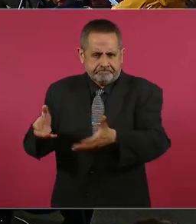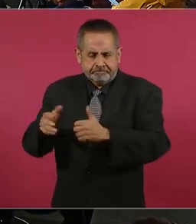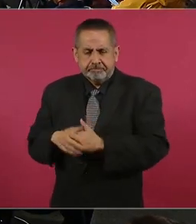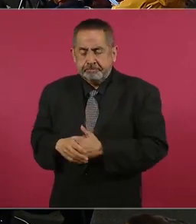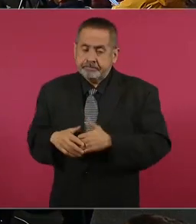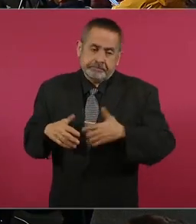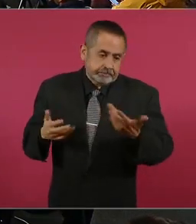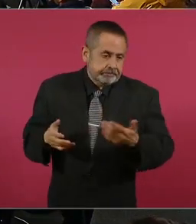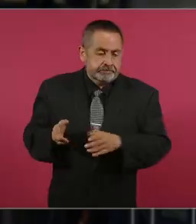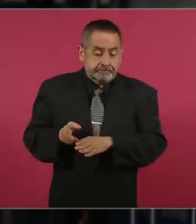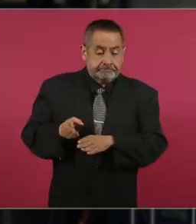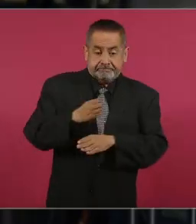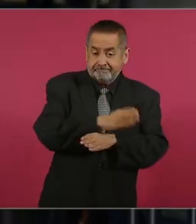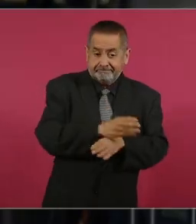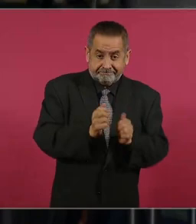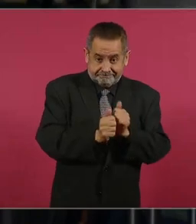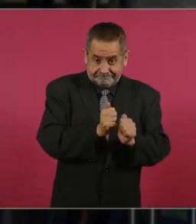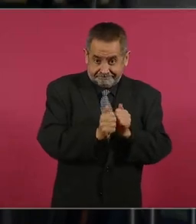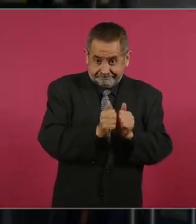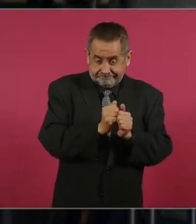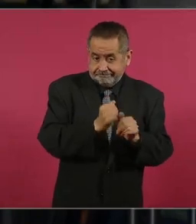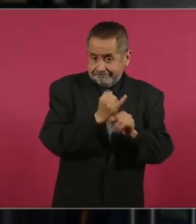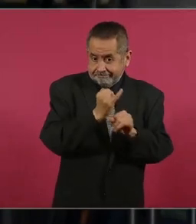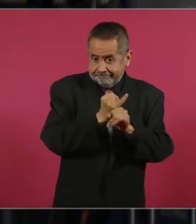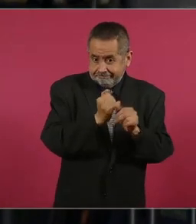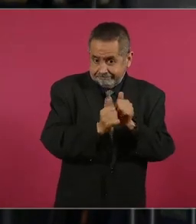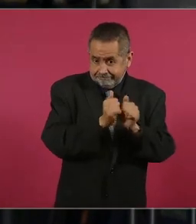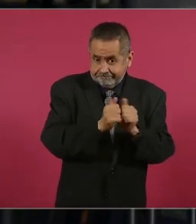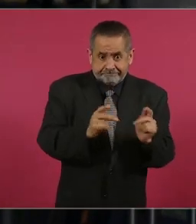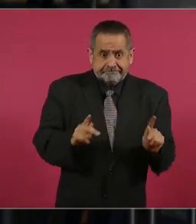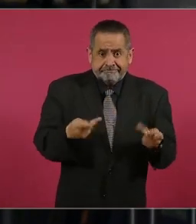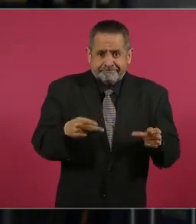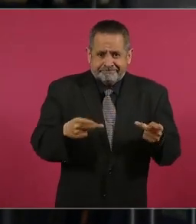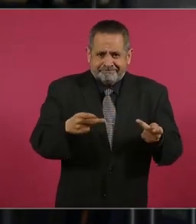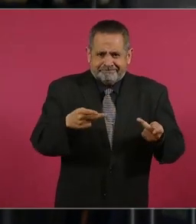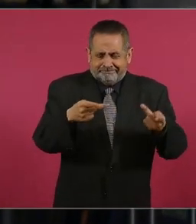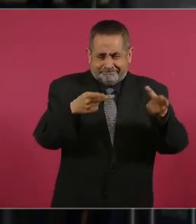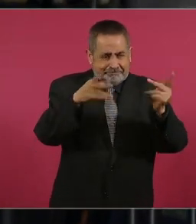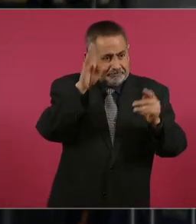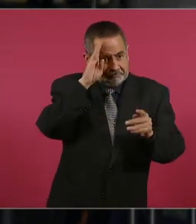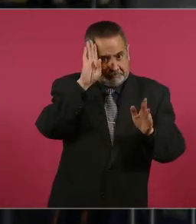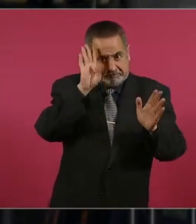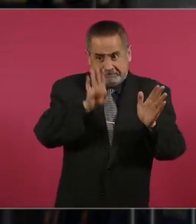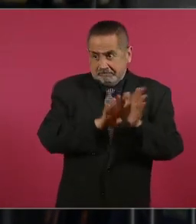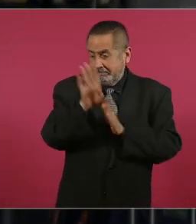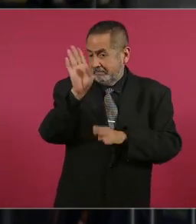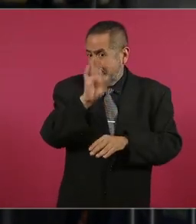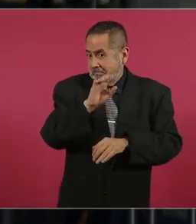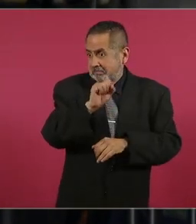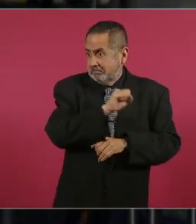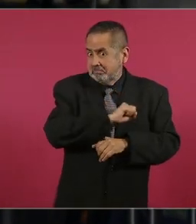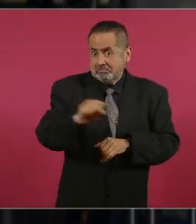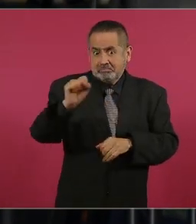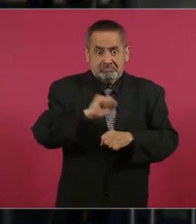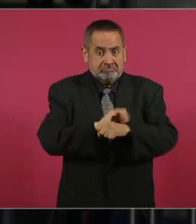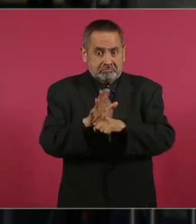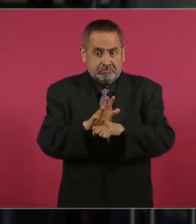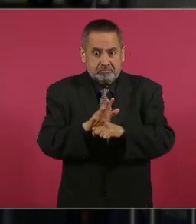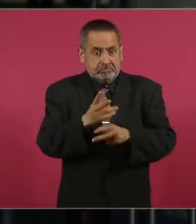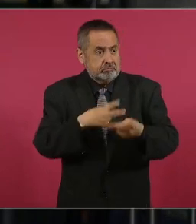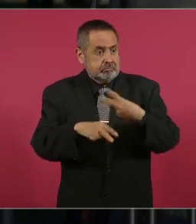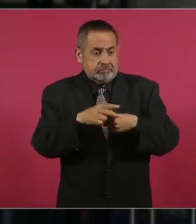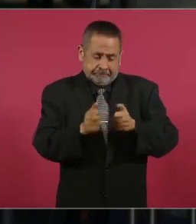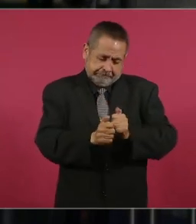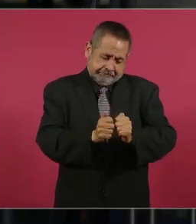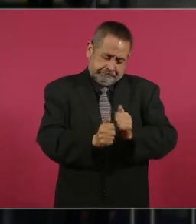electrónico ha crecido precisamente, incluso se disparó todavía en tiempos de pandemia. En tiempos de pandemia, porque pues la